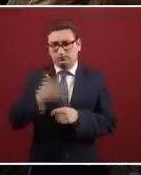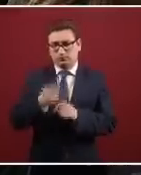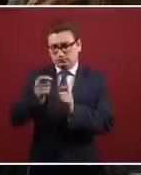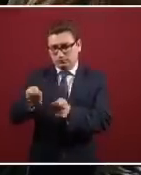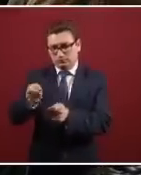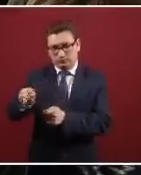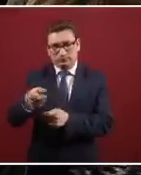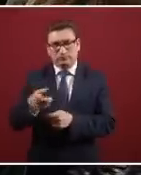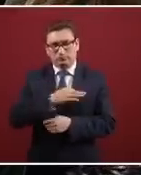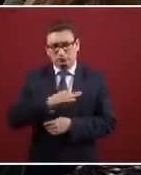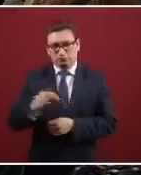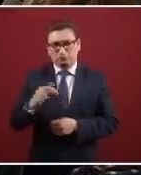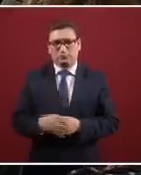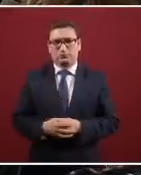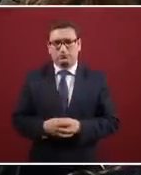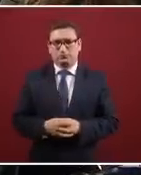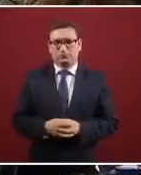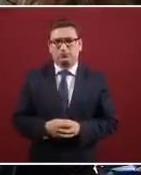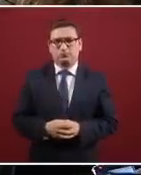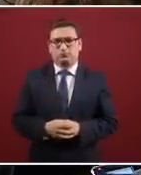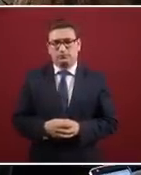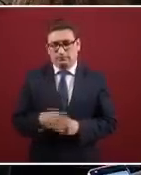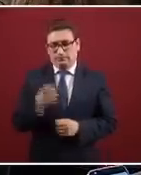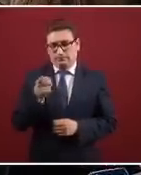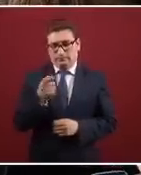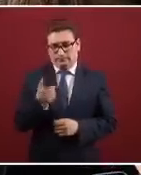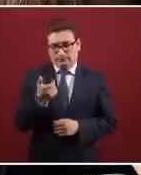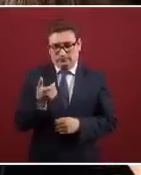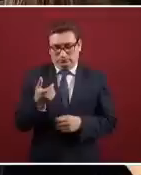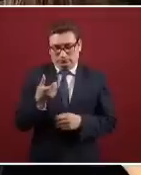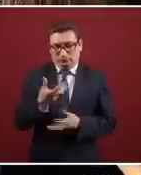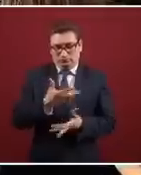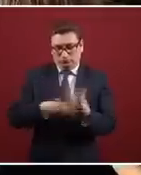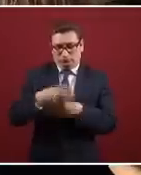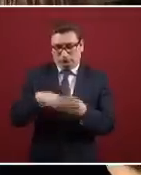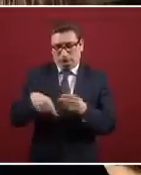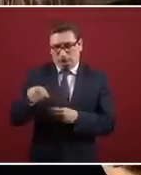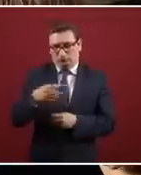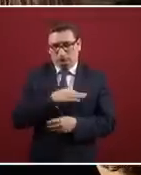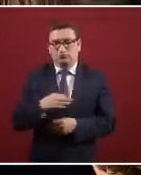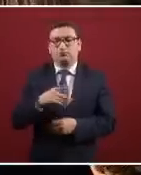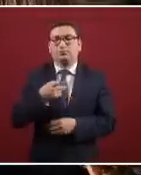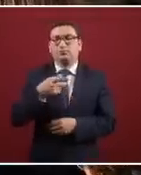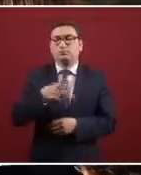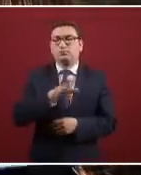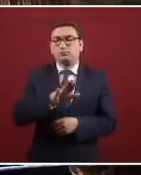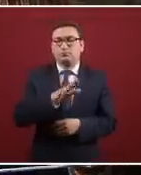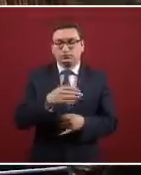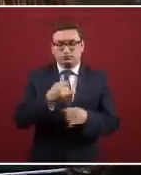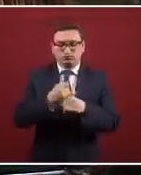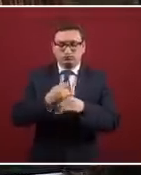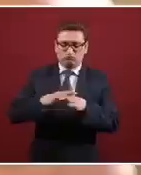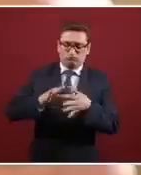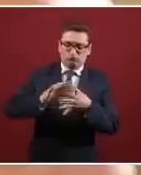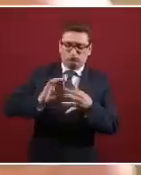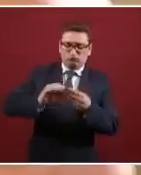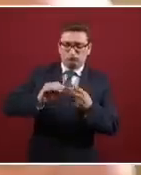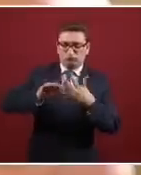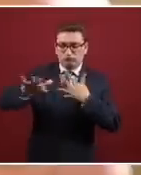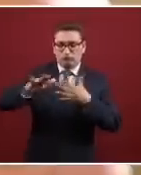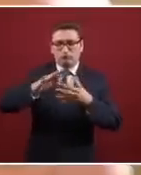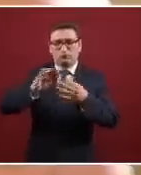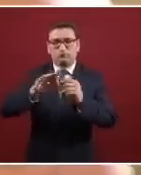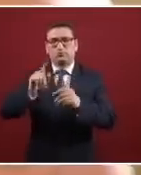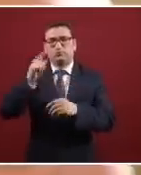responsable del manejo del presupuesto. ¿Pero qué medidas de rendición de cuentas tendría, propondría usted que tuviera